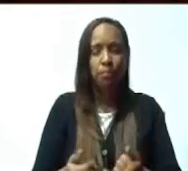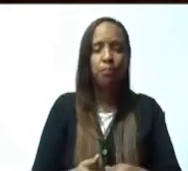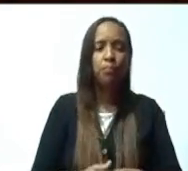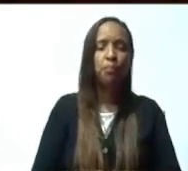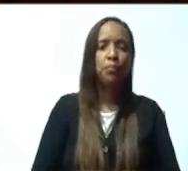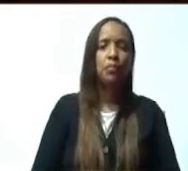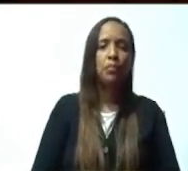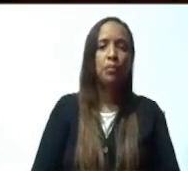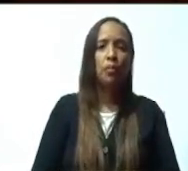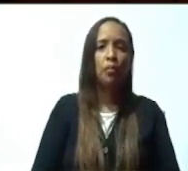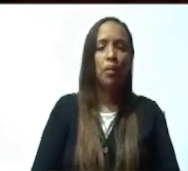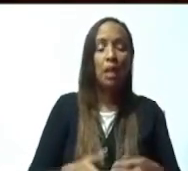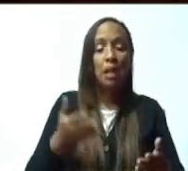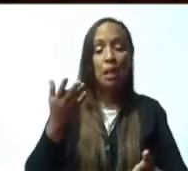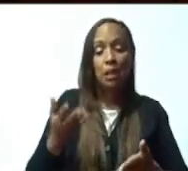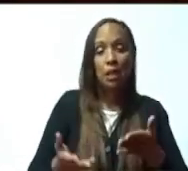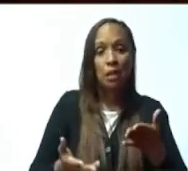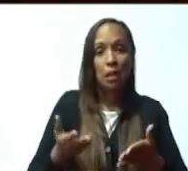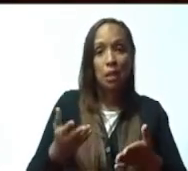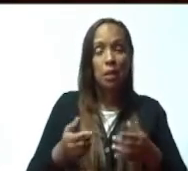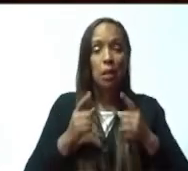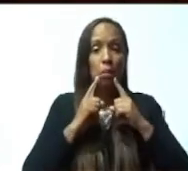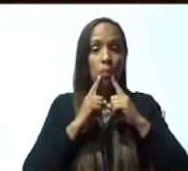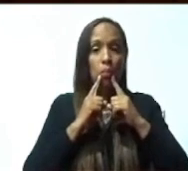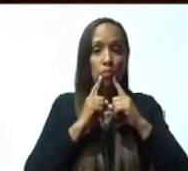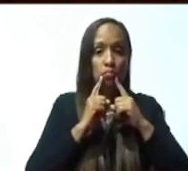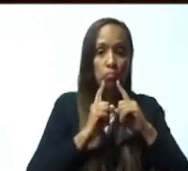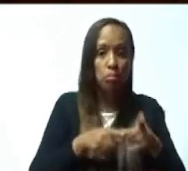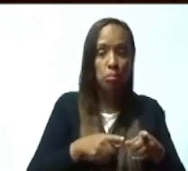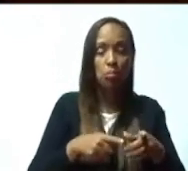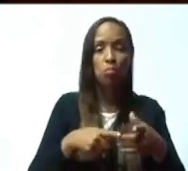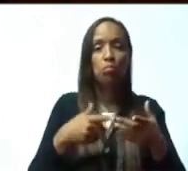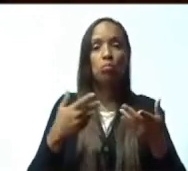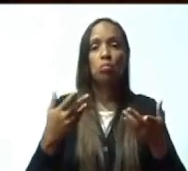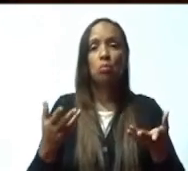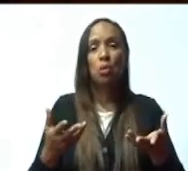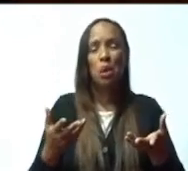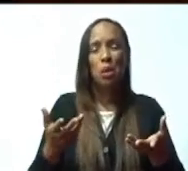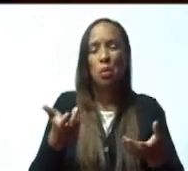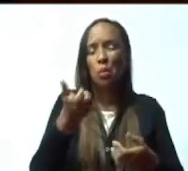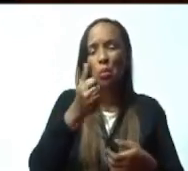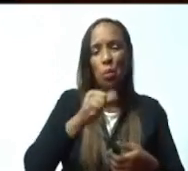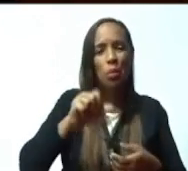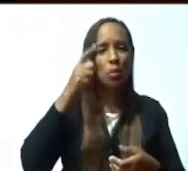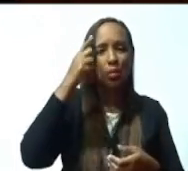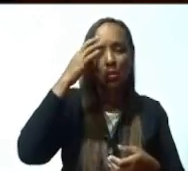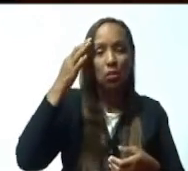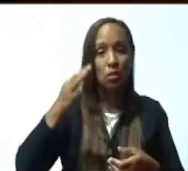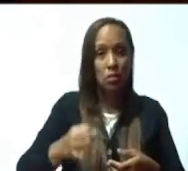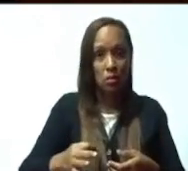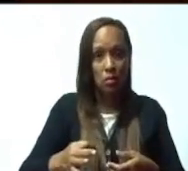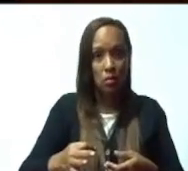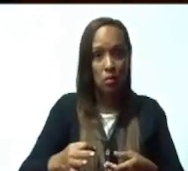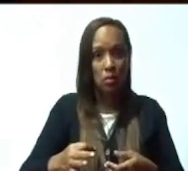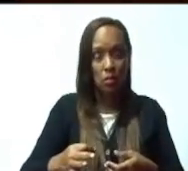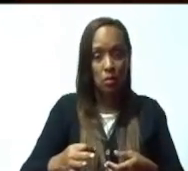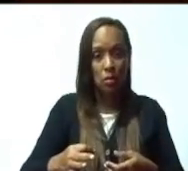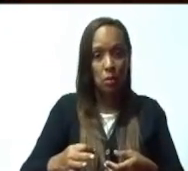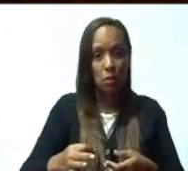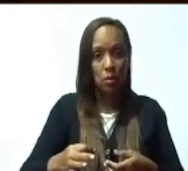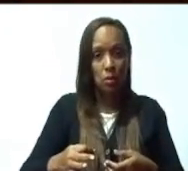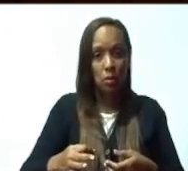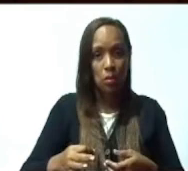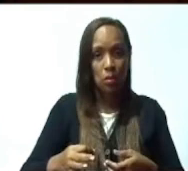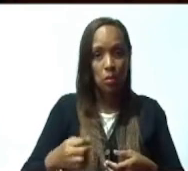ajustarse a la Constitución, que el pueblo sea el testigo y